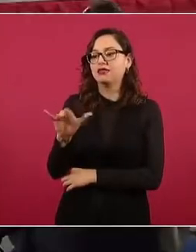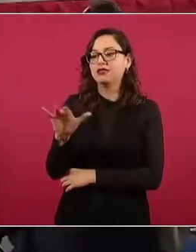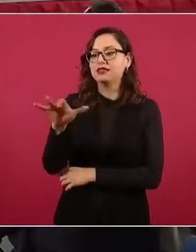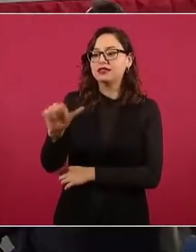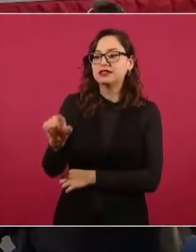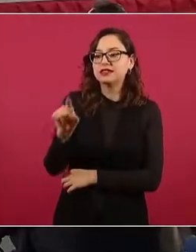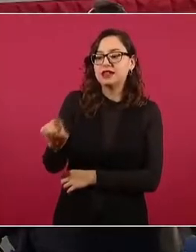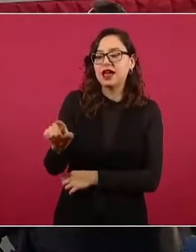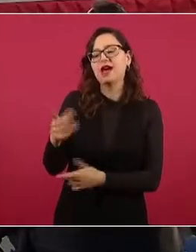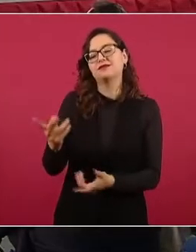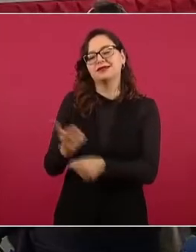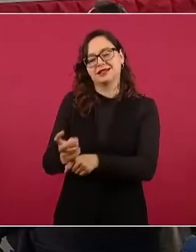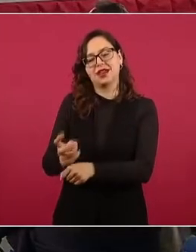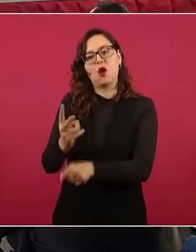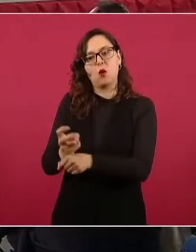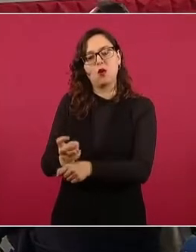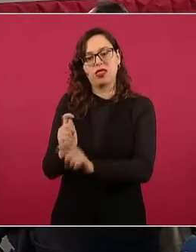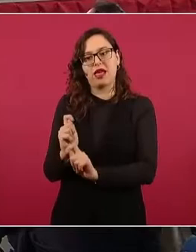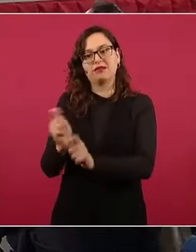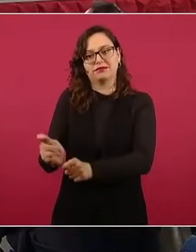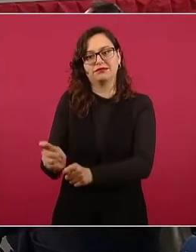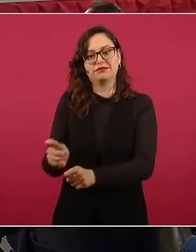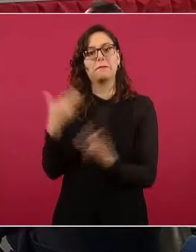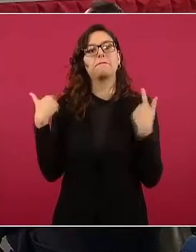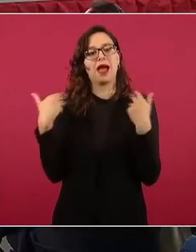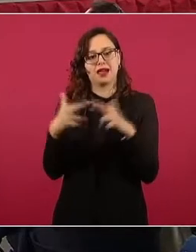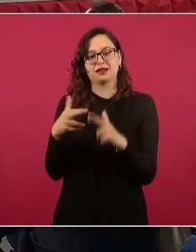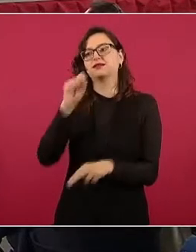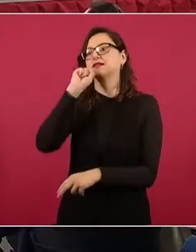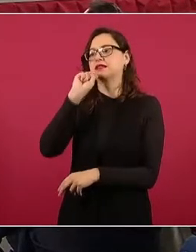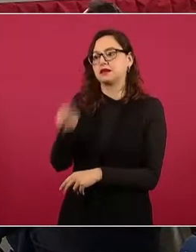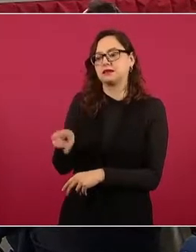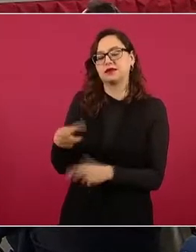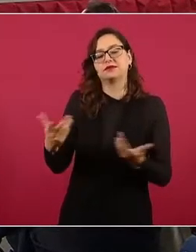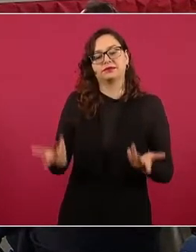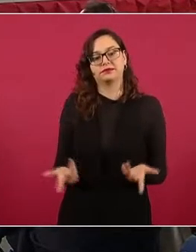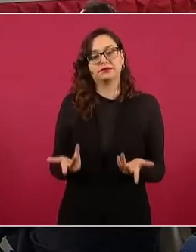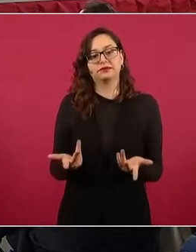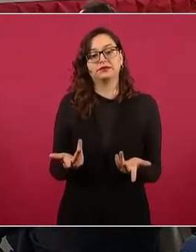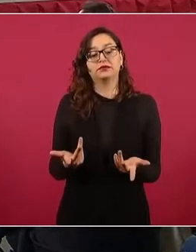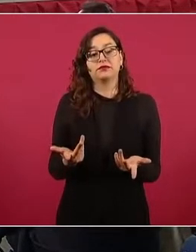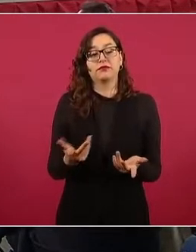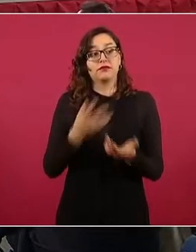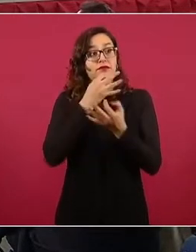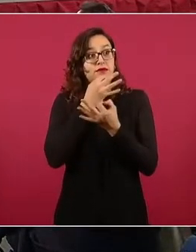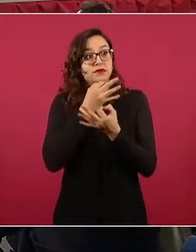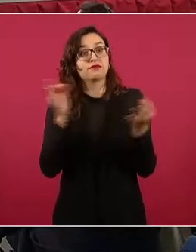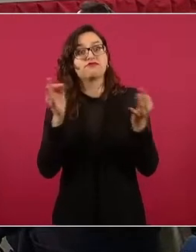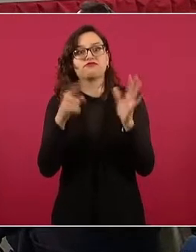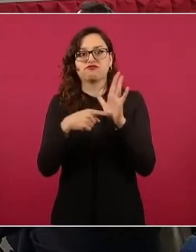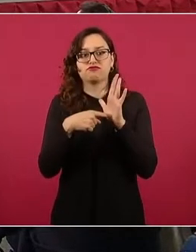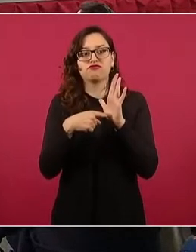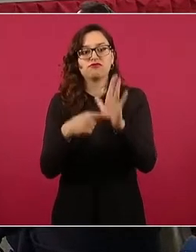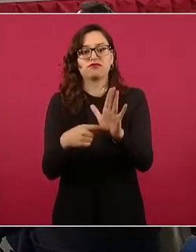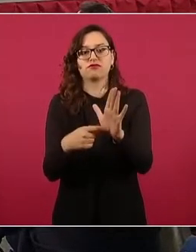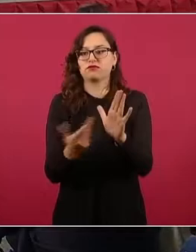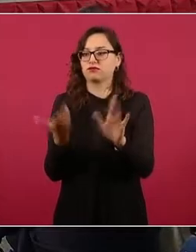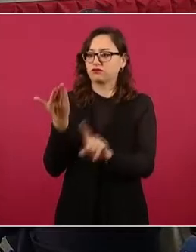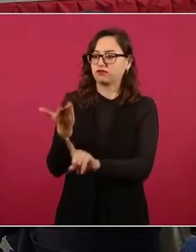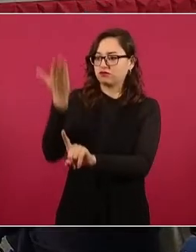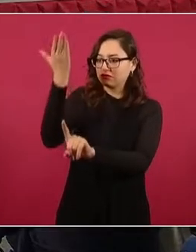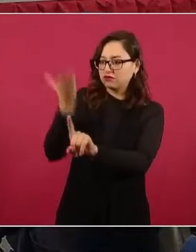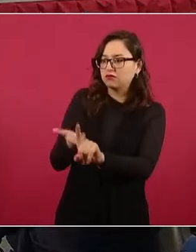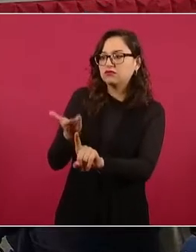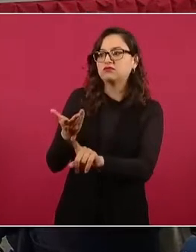Leti Ramírez, quien al Frente de Atención Ciudadana de la Presidencia de la República demostró una profunda sensibilidad